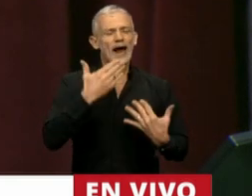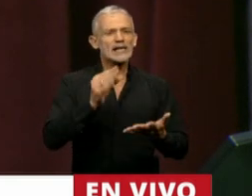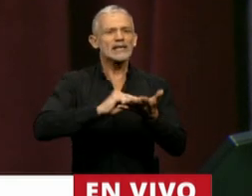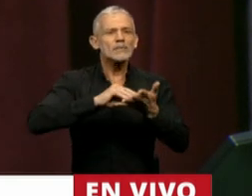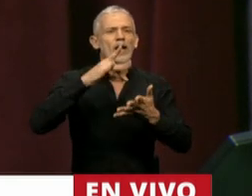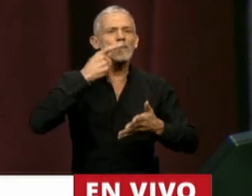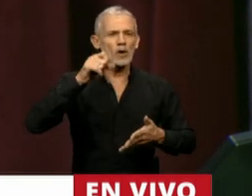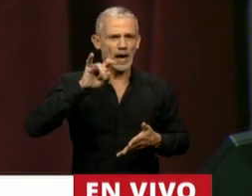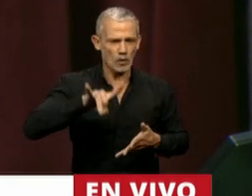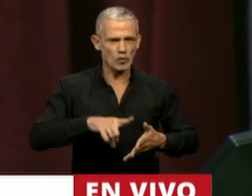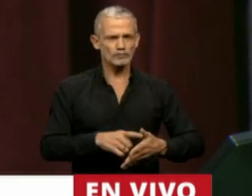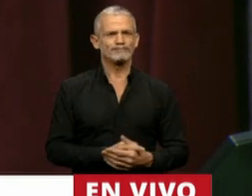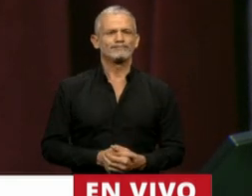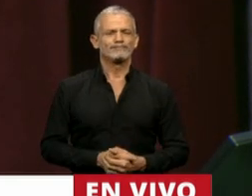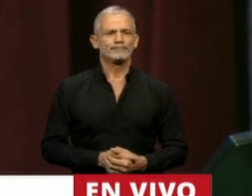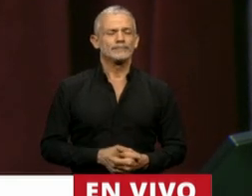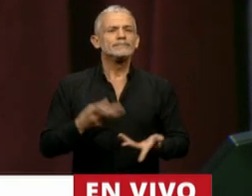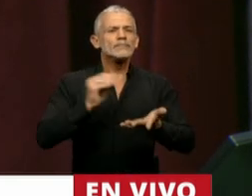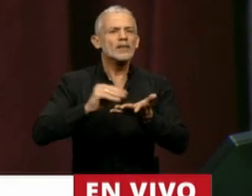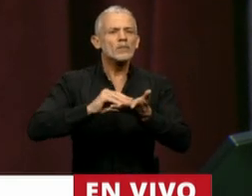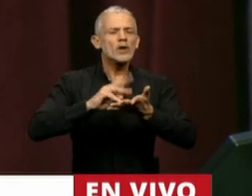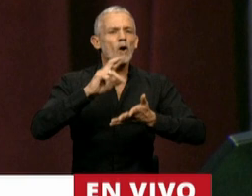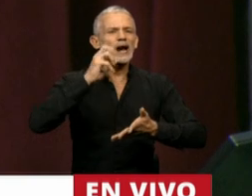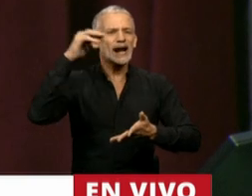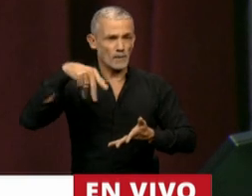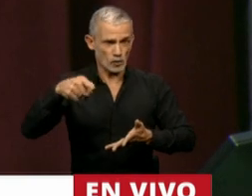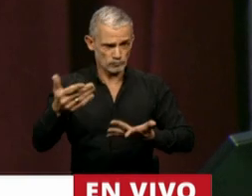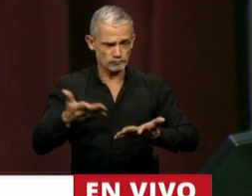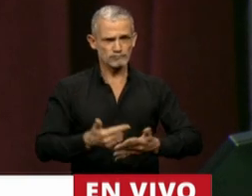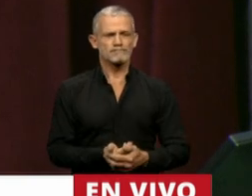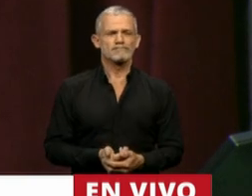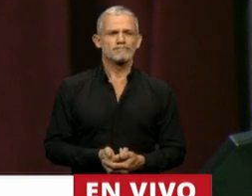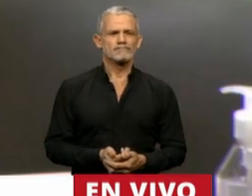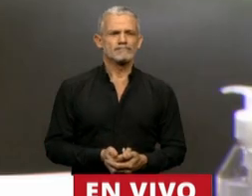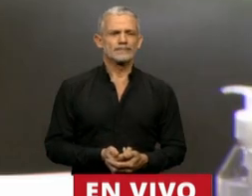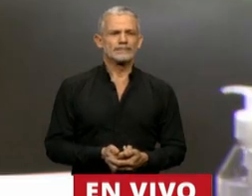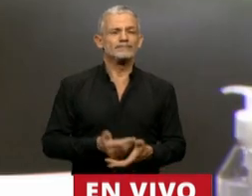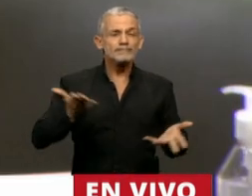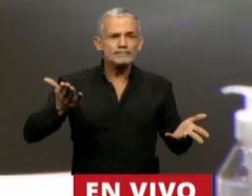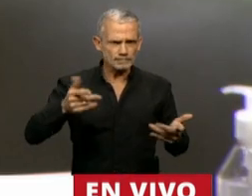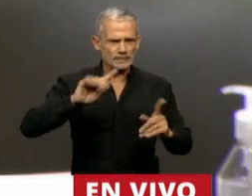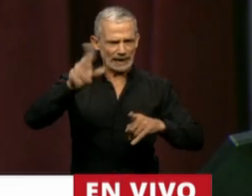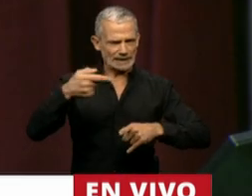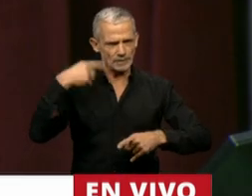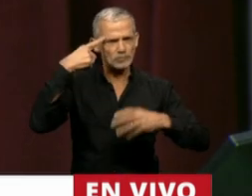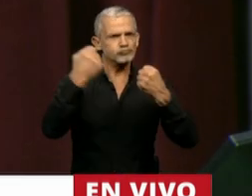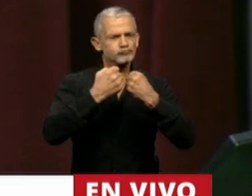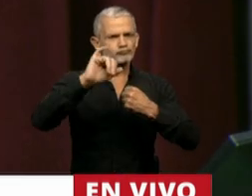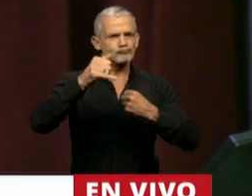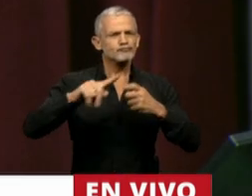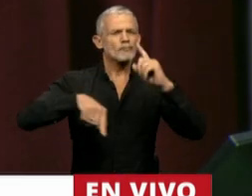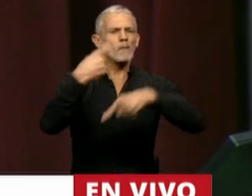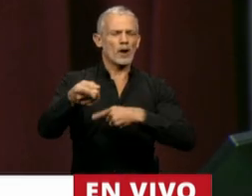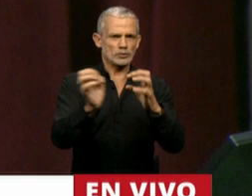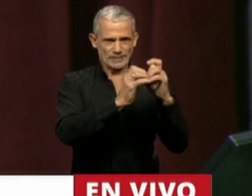diputada moró diputado Ramón en el uso de la palabra que también prestamos asentimiento para que se